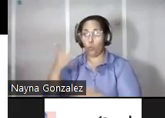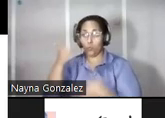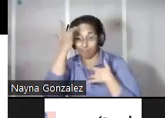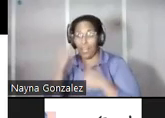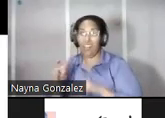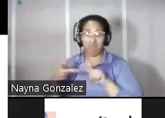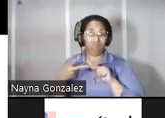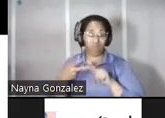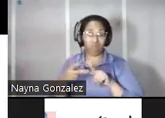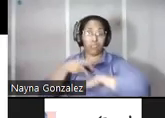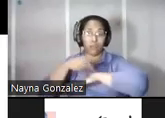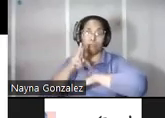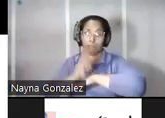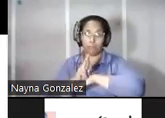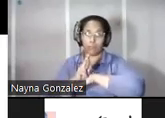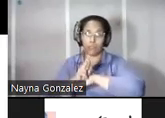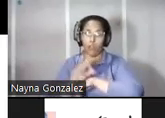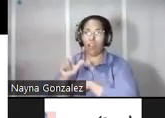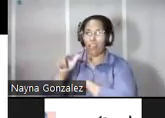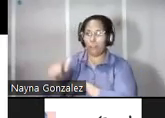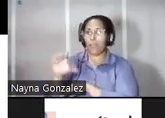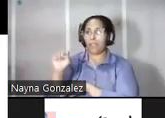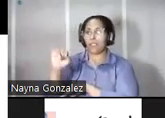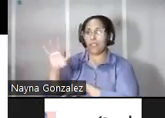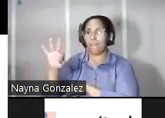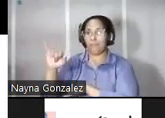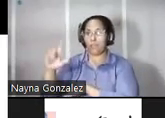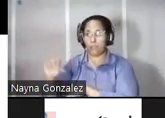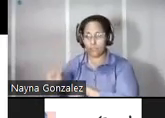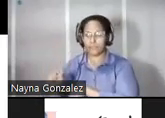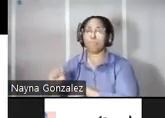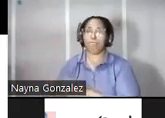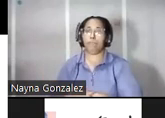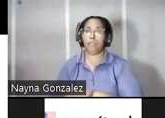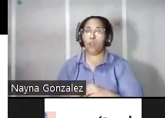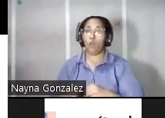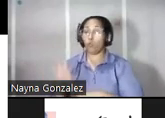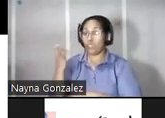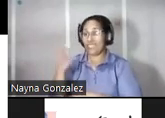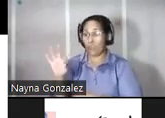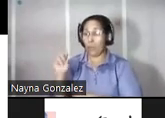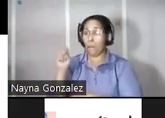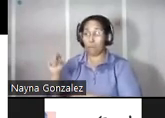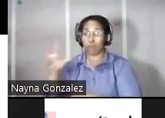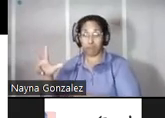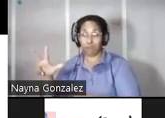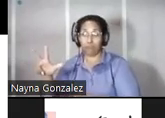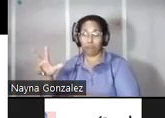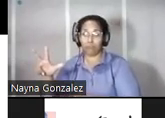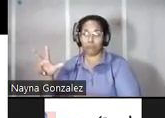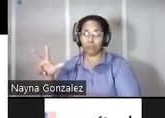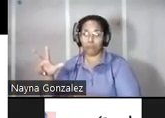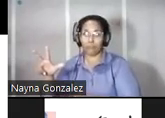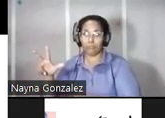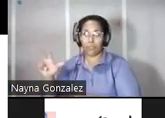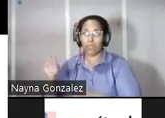la segunda en Puerto Rico después de la sífilis. Se estima que un 19.3